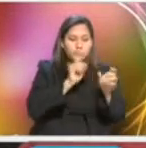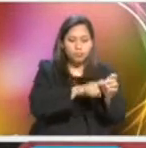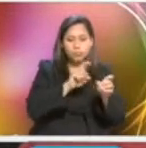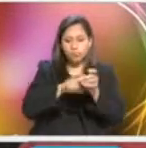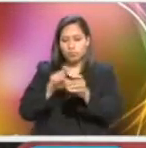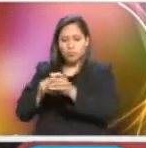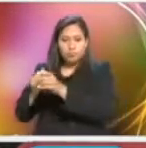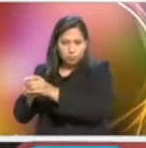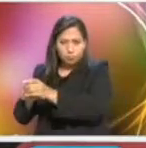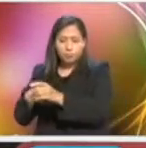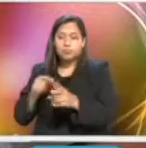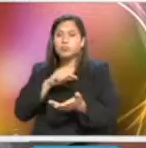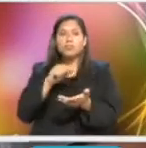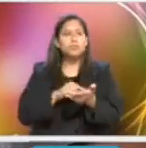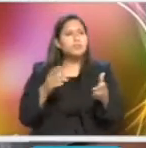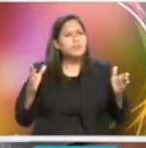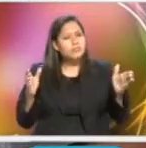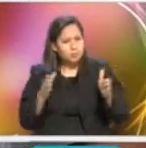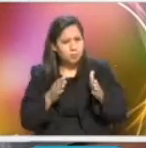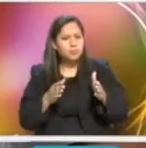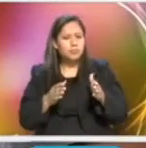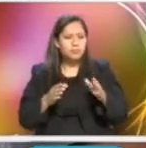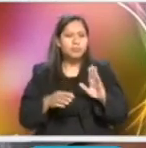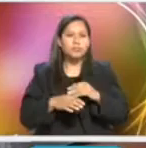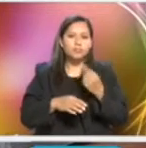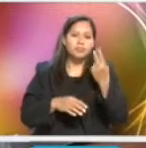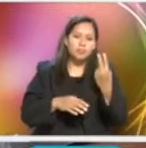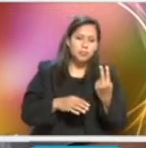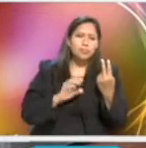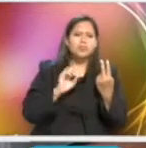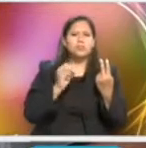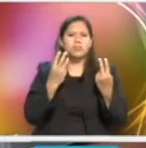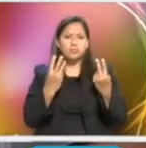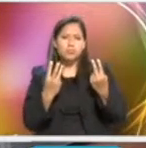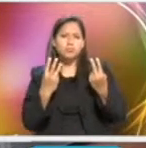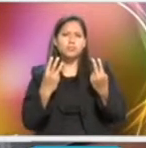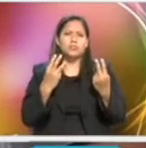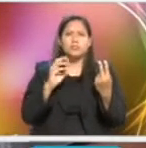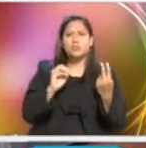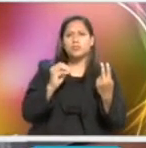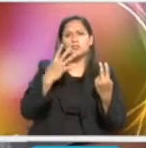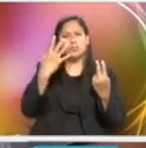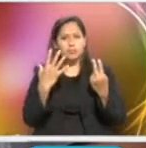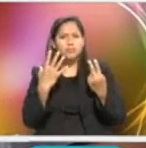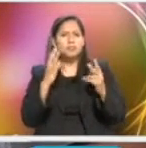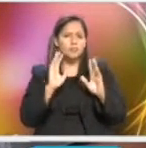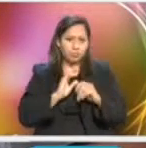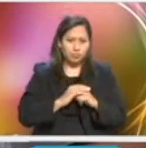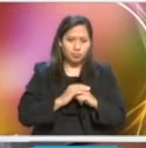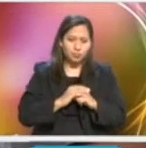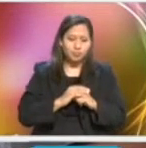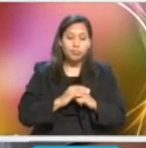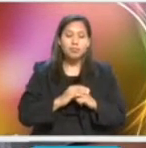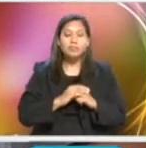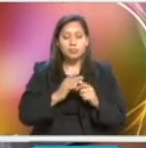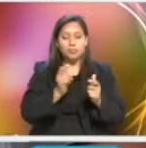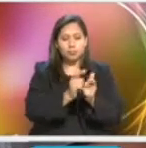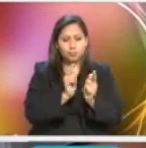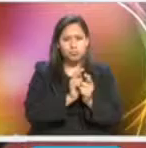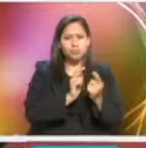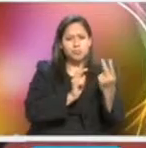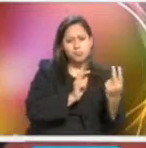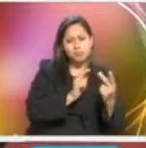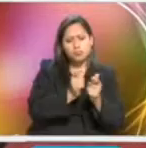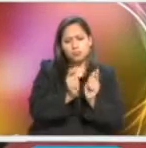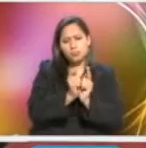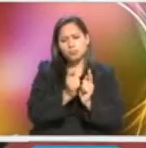son lugares pequeños, porque como somos dúos, tríos, quizás el más grande sea un quinteto, nosotros abarcamos